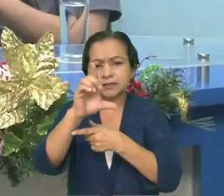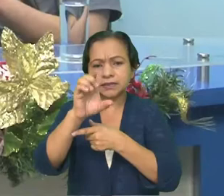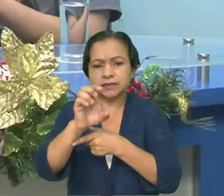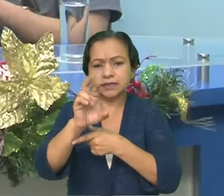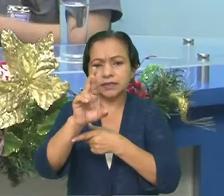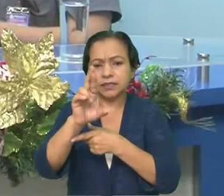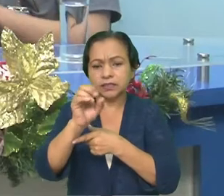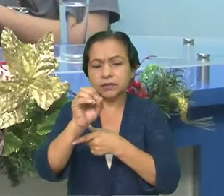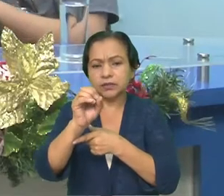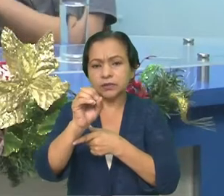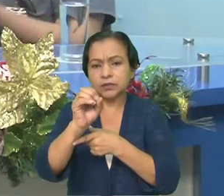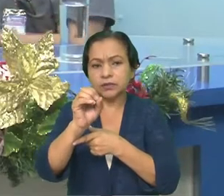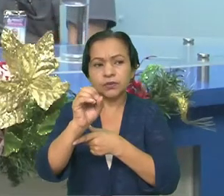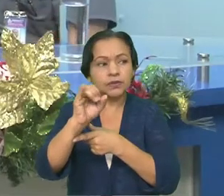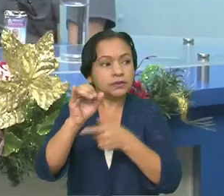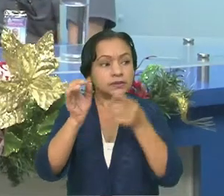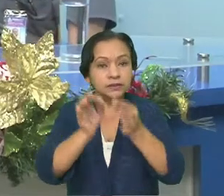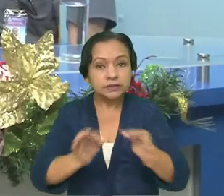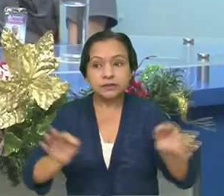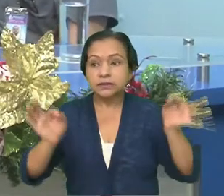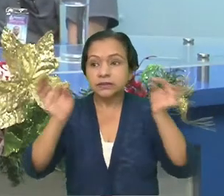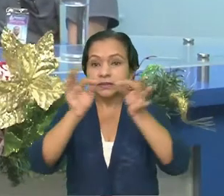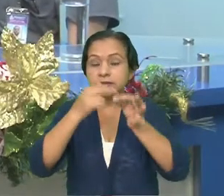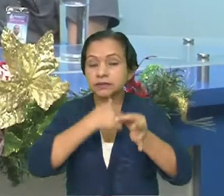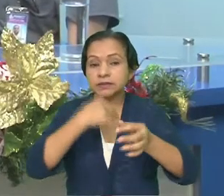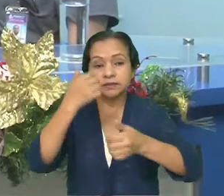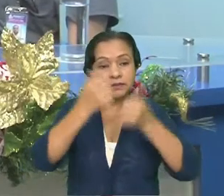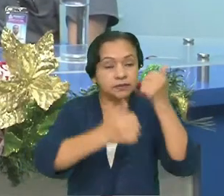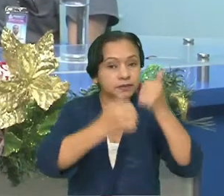Es importante decir que la mielina no solo se puede dañar